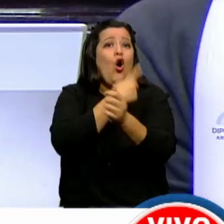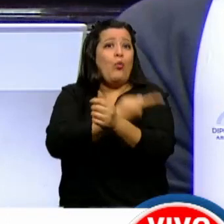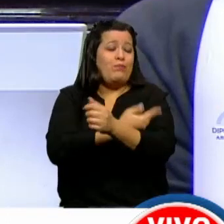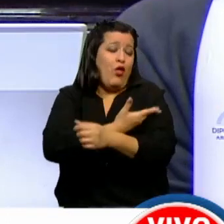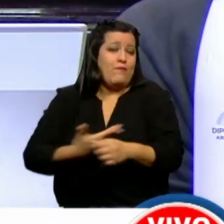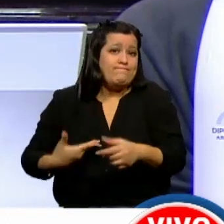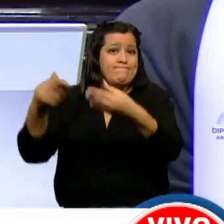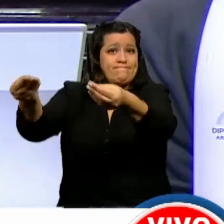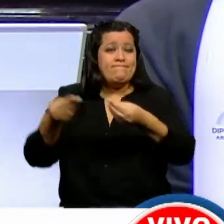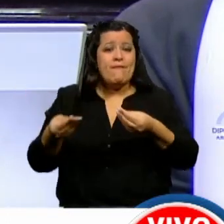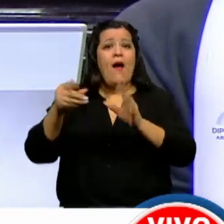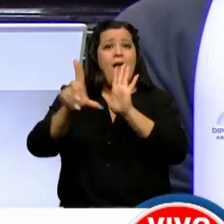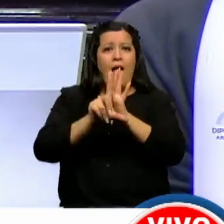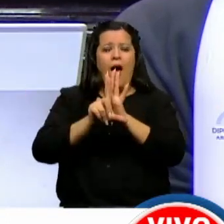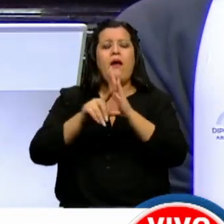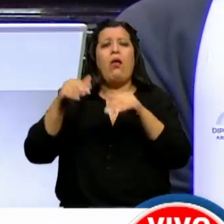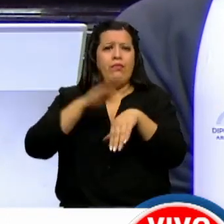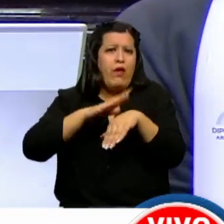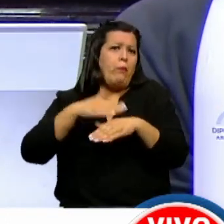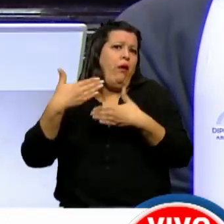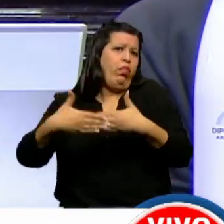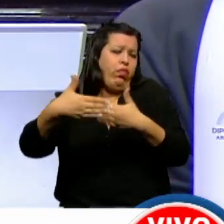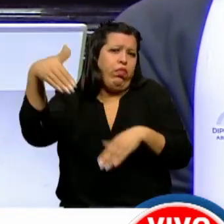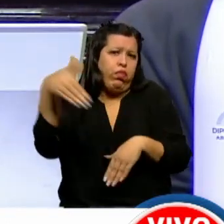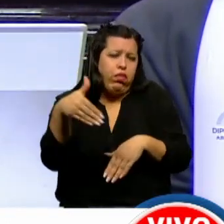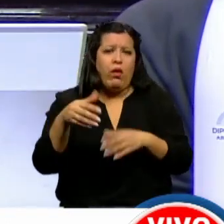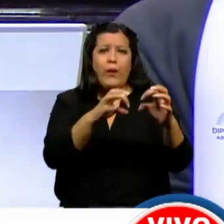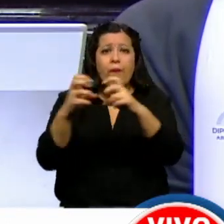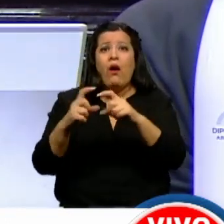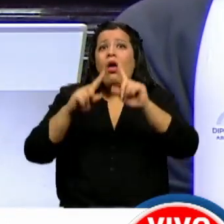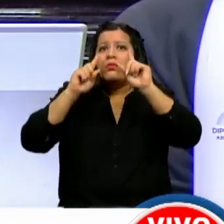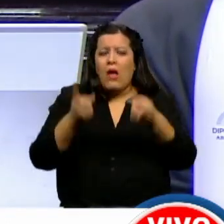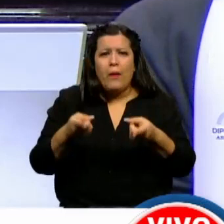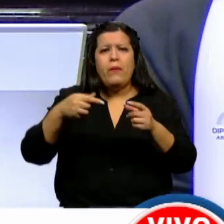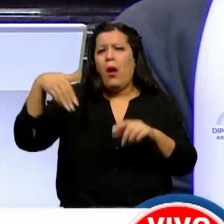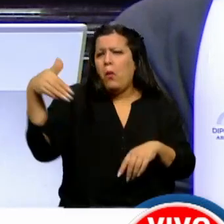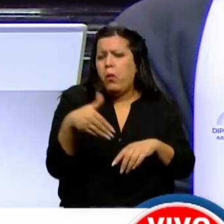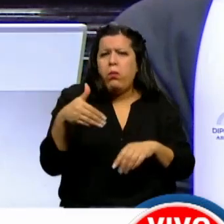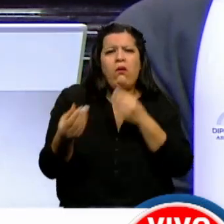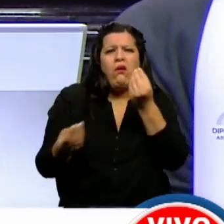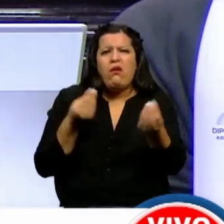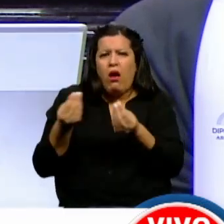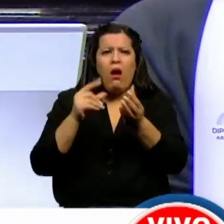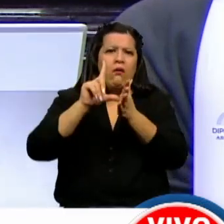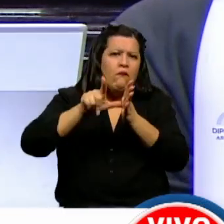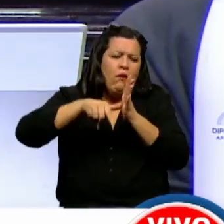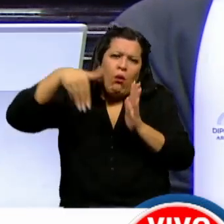ley, esa ley se demoró en su tratamiento y después se demoró además en la